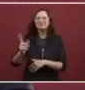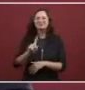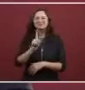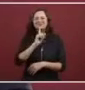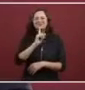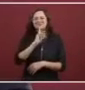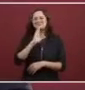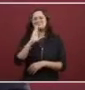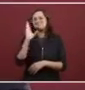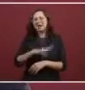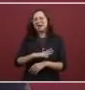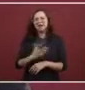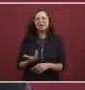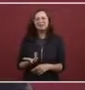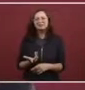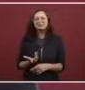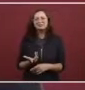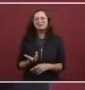adecuado